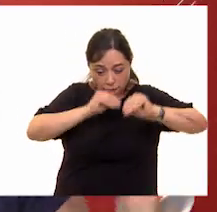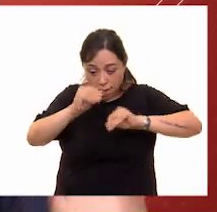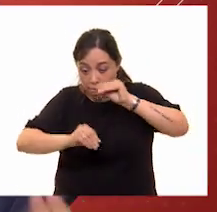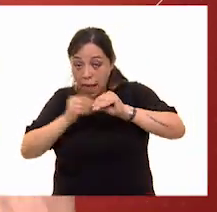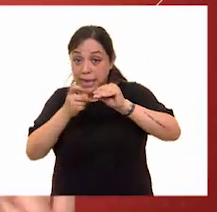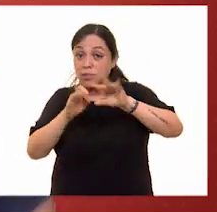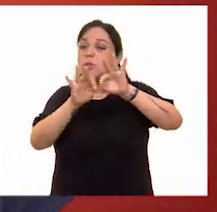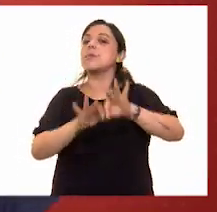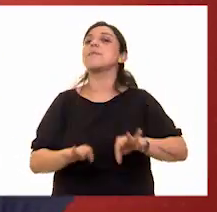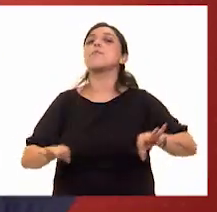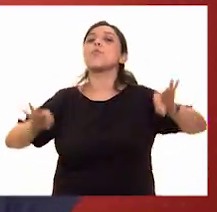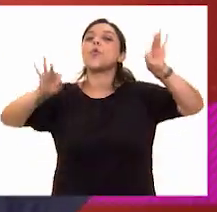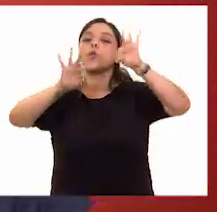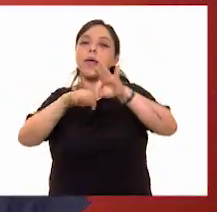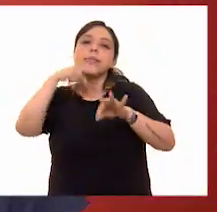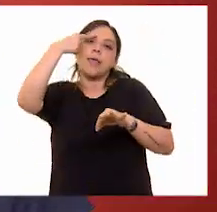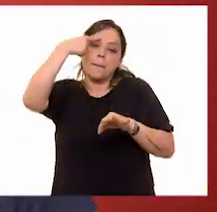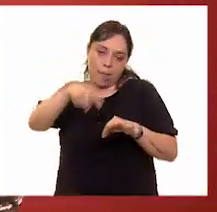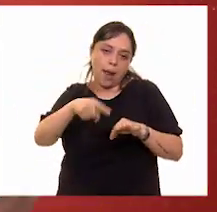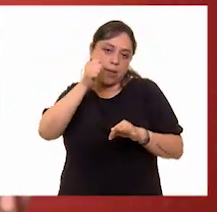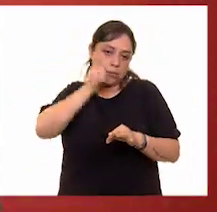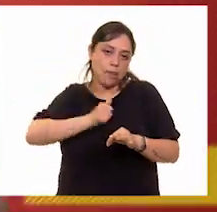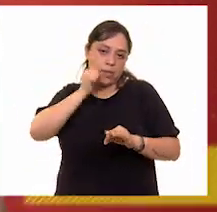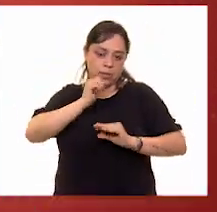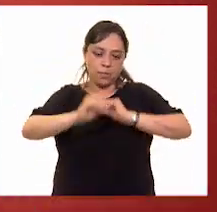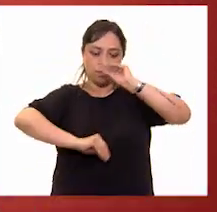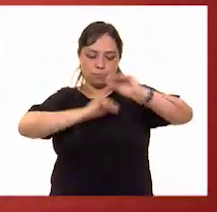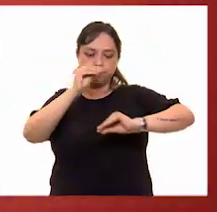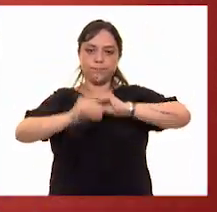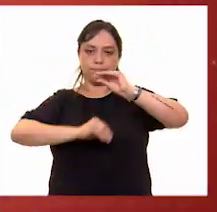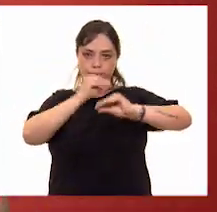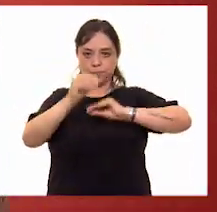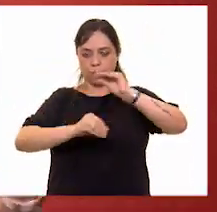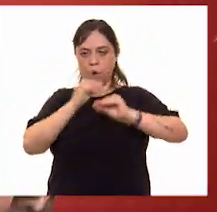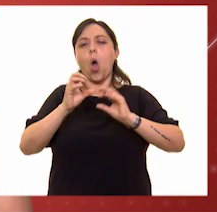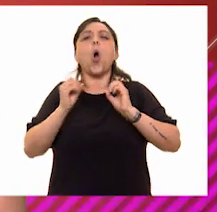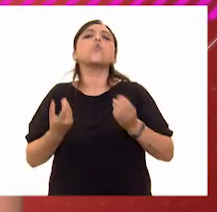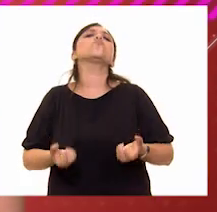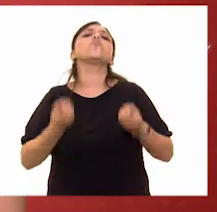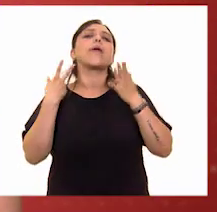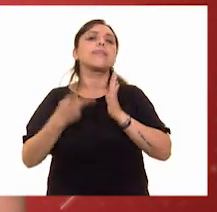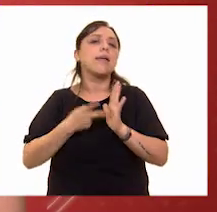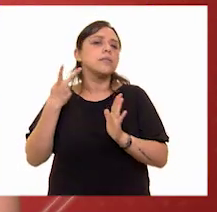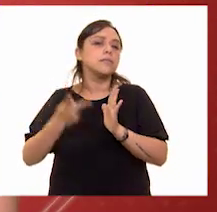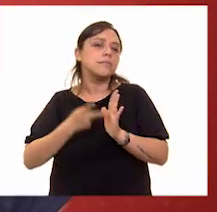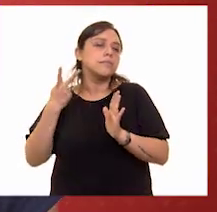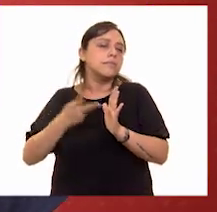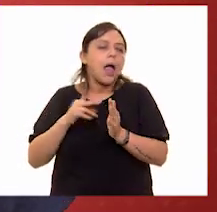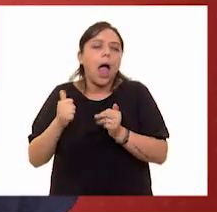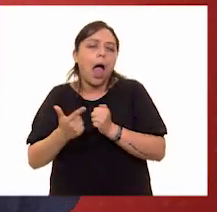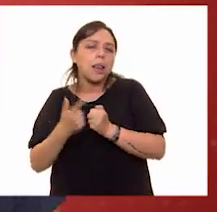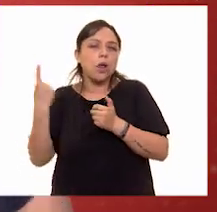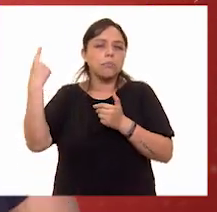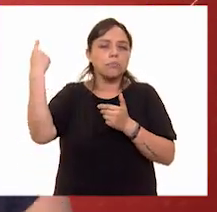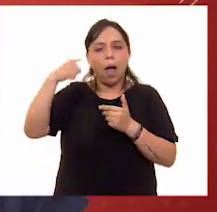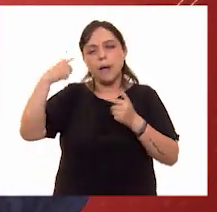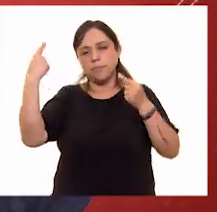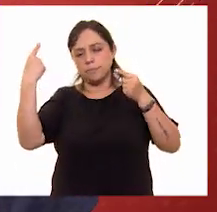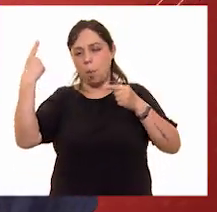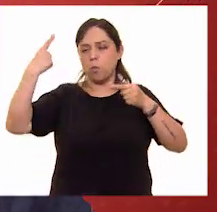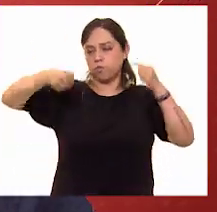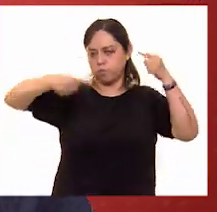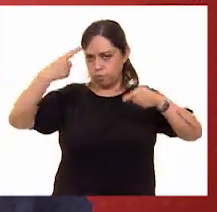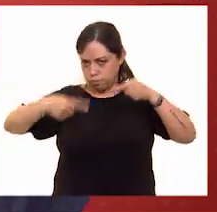fundamental para poder programar cada cierto tiempo o determinado número de veces una indicación similar. Así, en